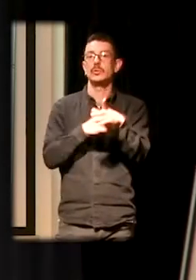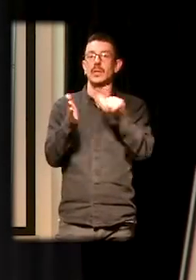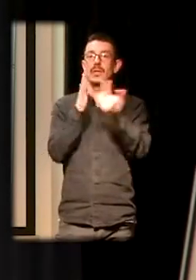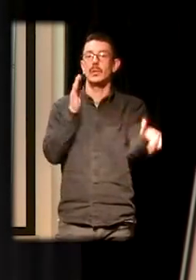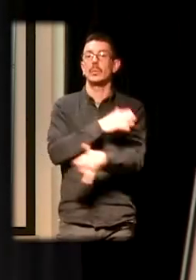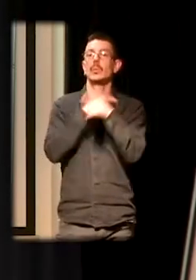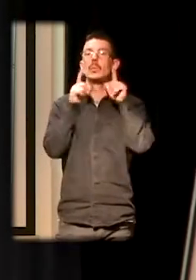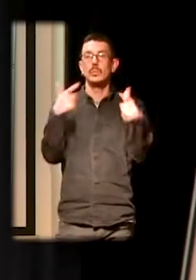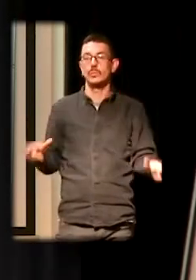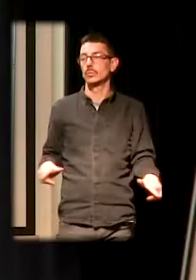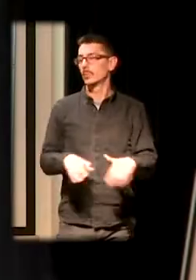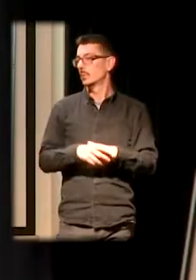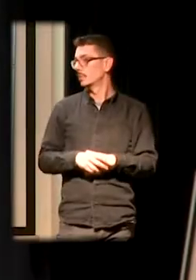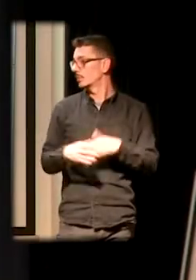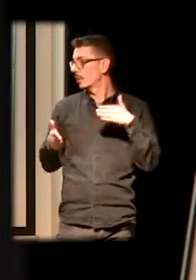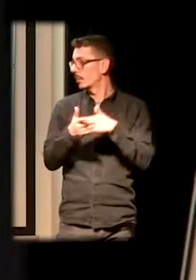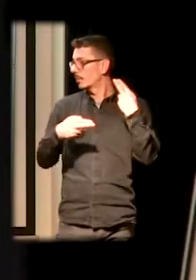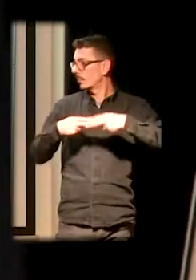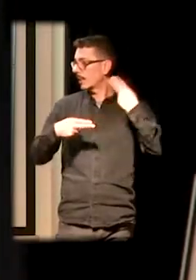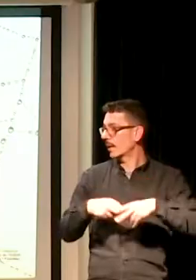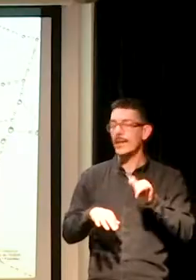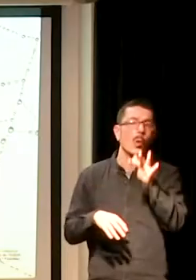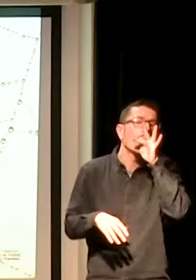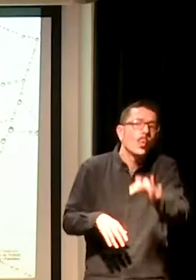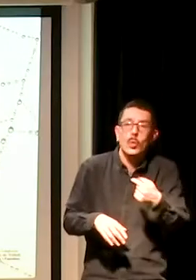bla, bla, bla. Ahora voy a beber y ya os juro que acabo.